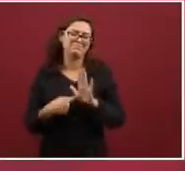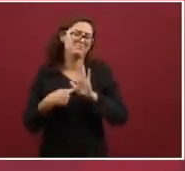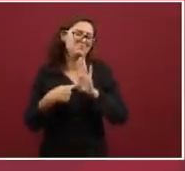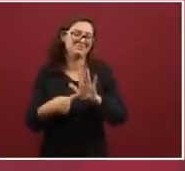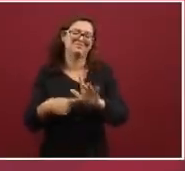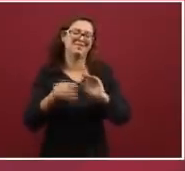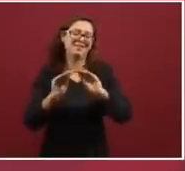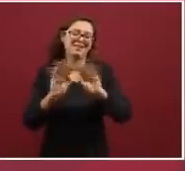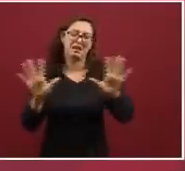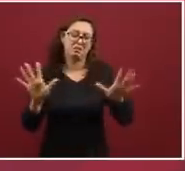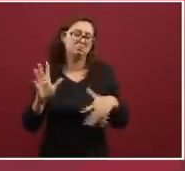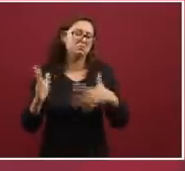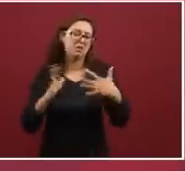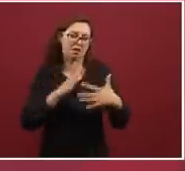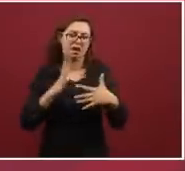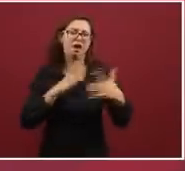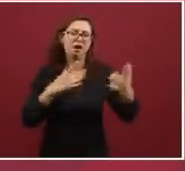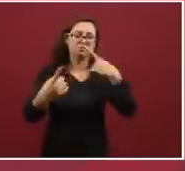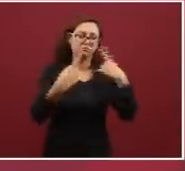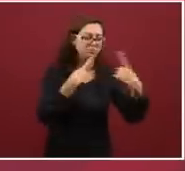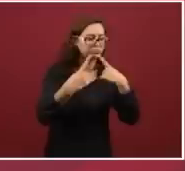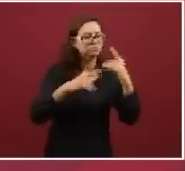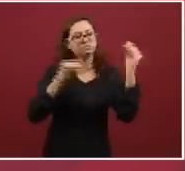de que existe debate,